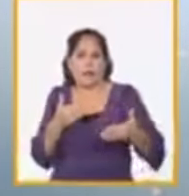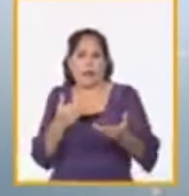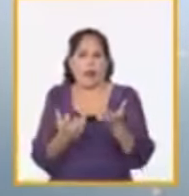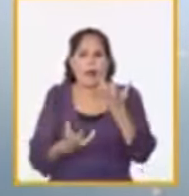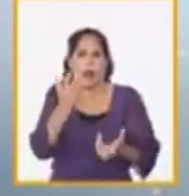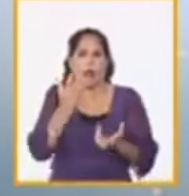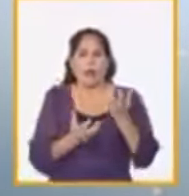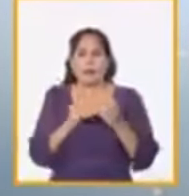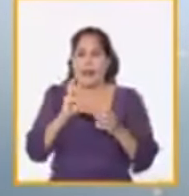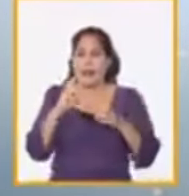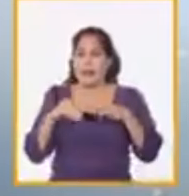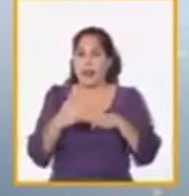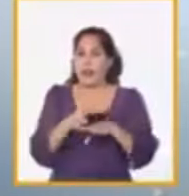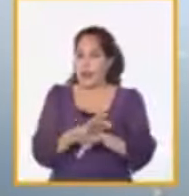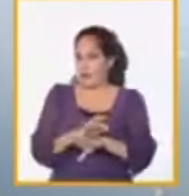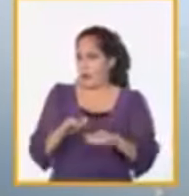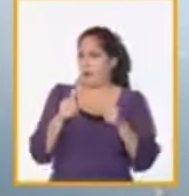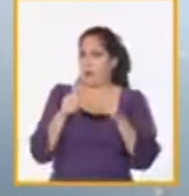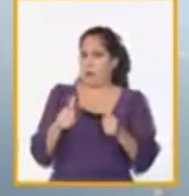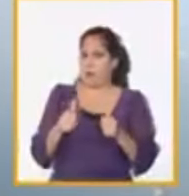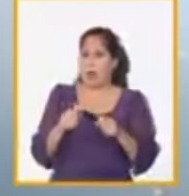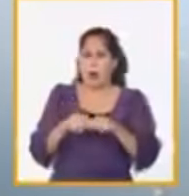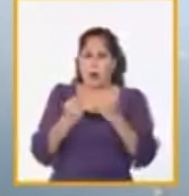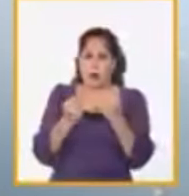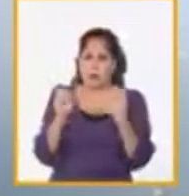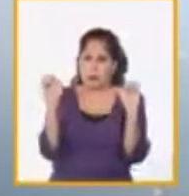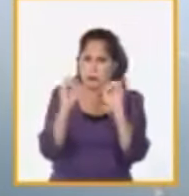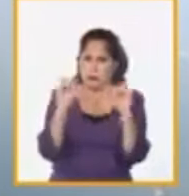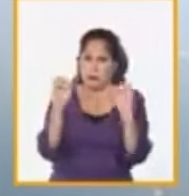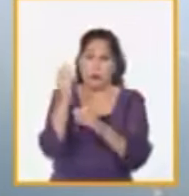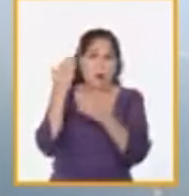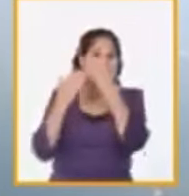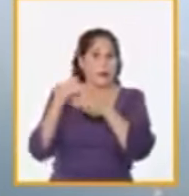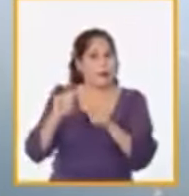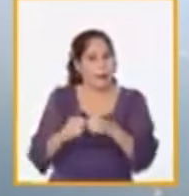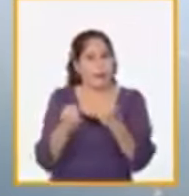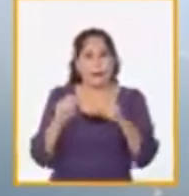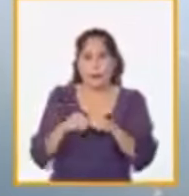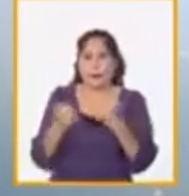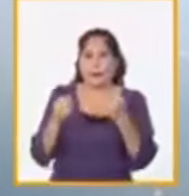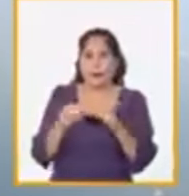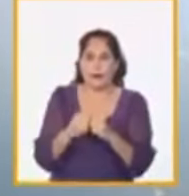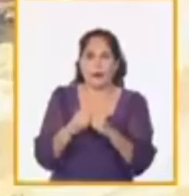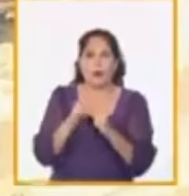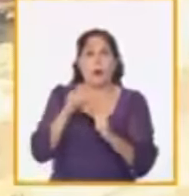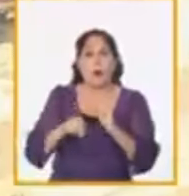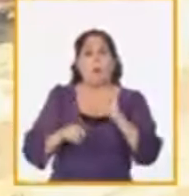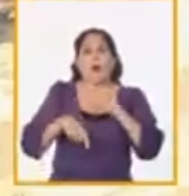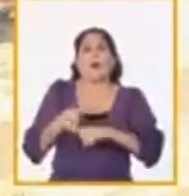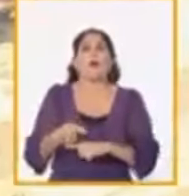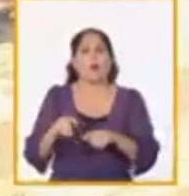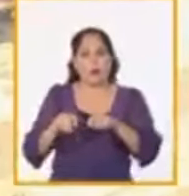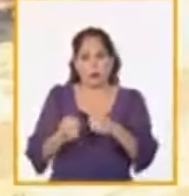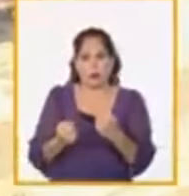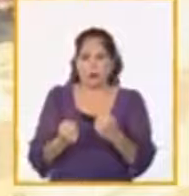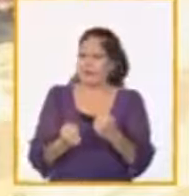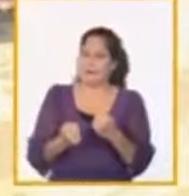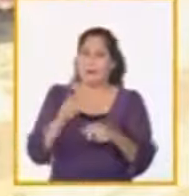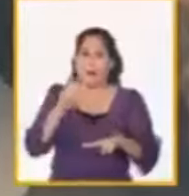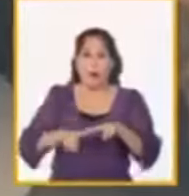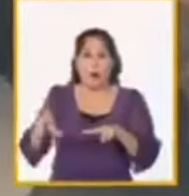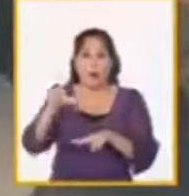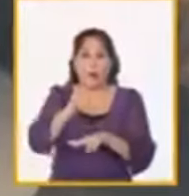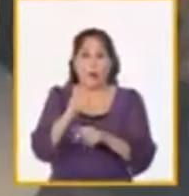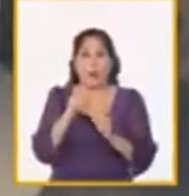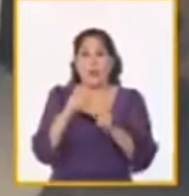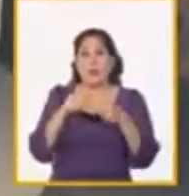horas de forma estable y no ha tenido ninguna falla, que anteriormente se nos estaba rompiendo alrededor de 24 horas. Holguín es la segunda